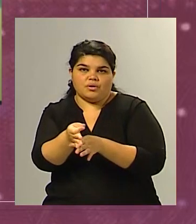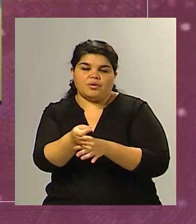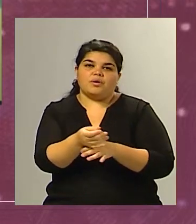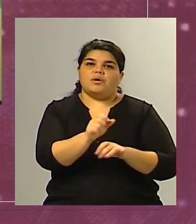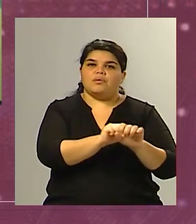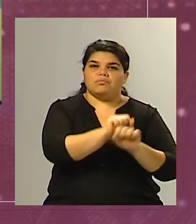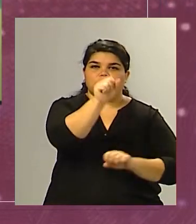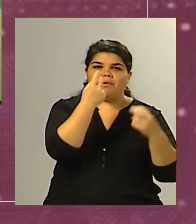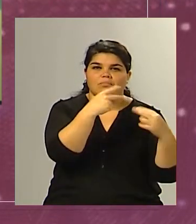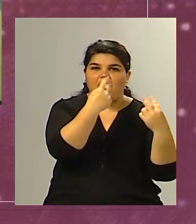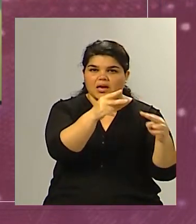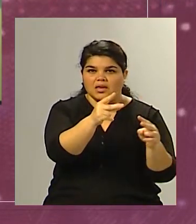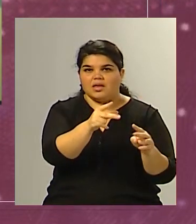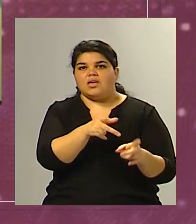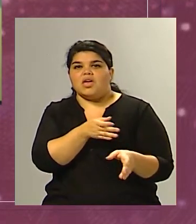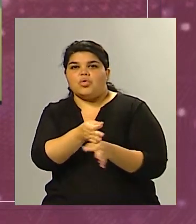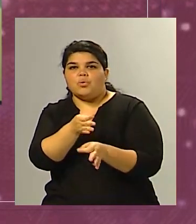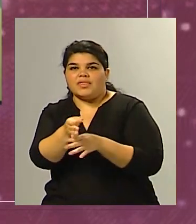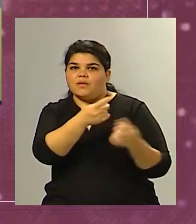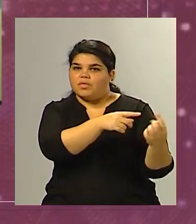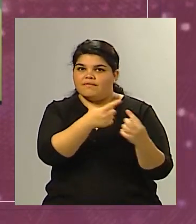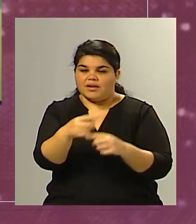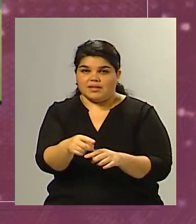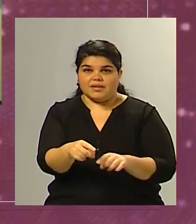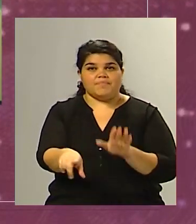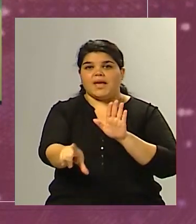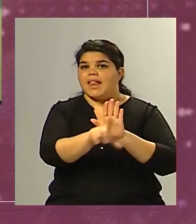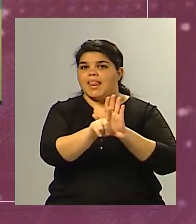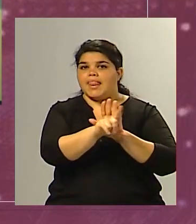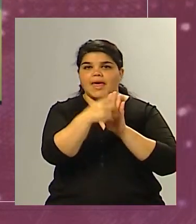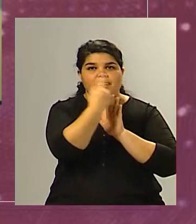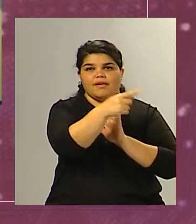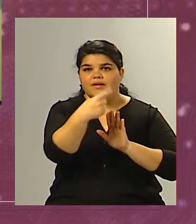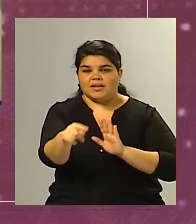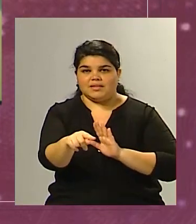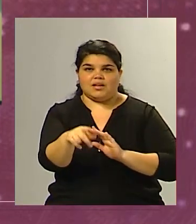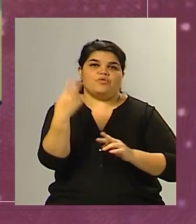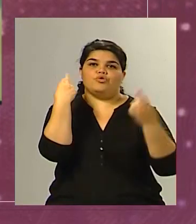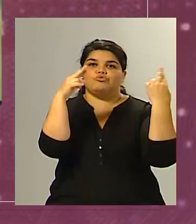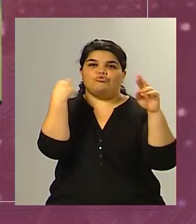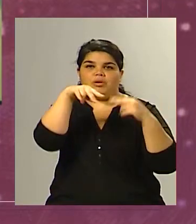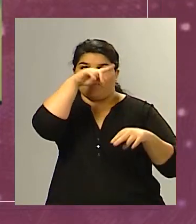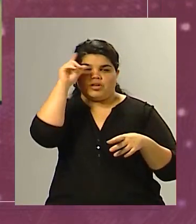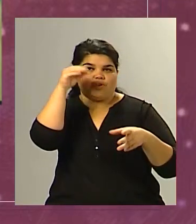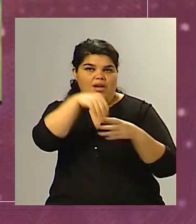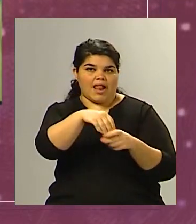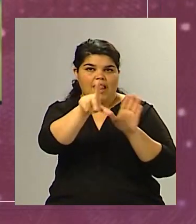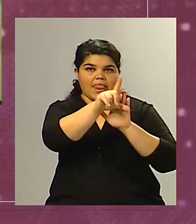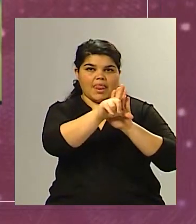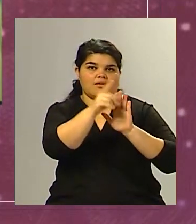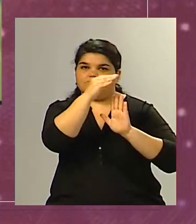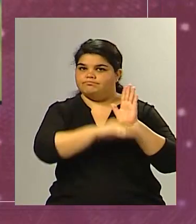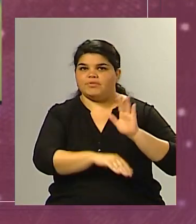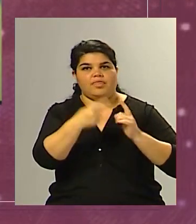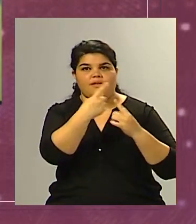viaje educativo no es lo mismo. Ah, bien. Tiene una legislación diferente en Turismo de la Nación, ¿sí? Ah, el viaje educativo va por dentro del colegio